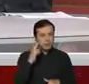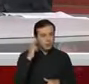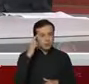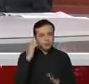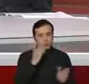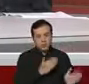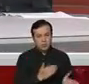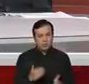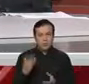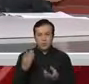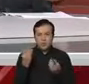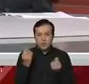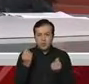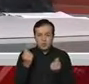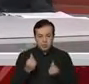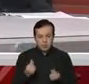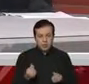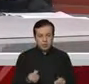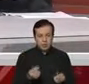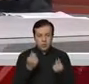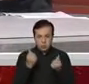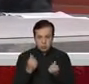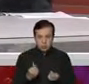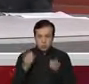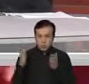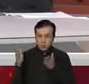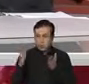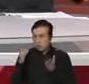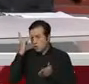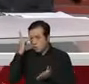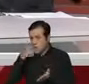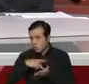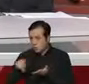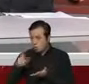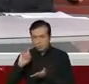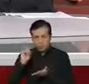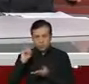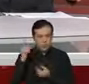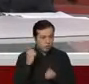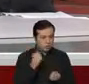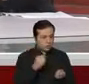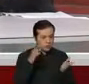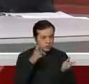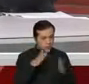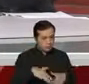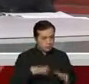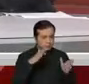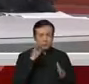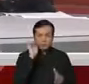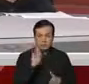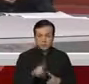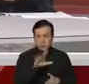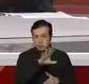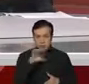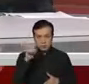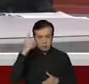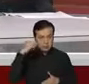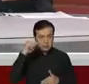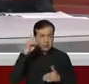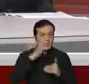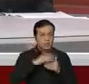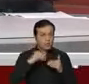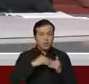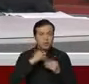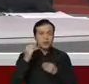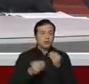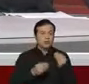nacional en qué se podrían destinar, reorientar. Ya no estarán reorientados al pago de la deuda, más de 1.500 millones de dólares. ¿A qué